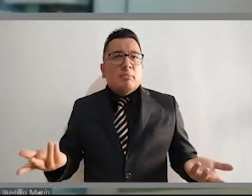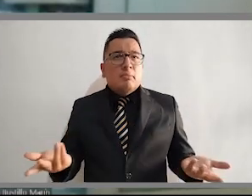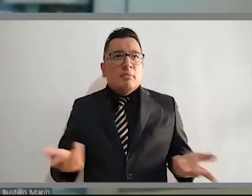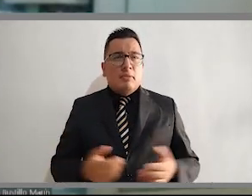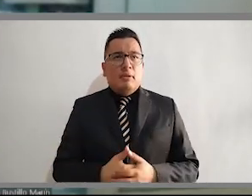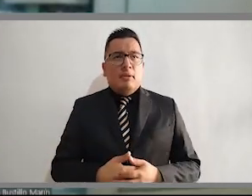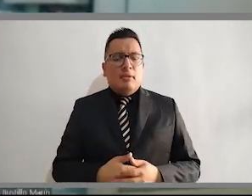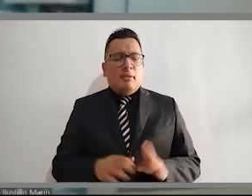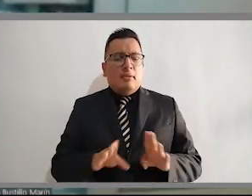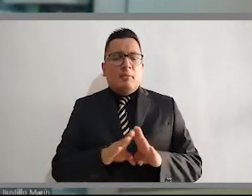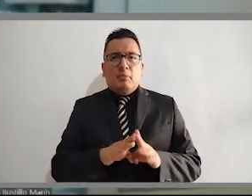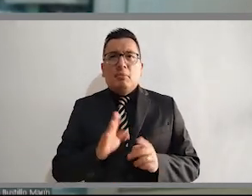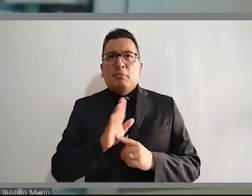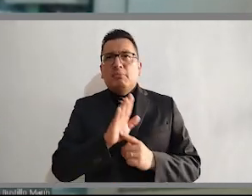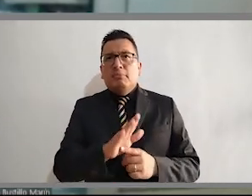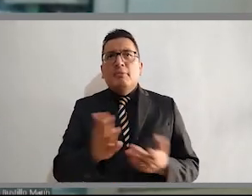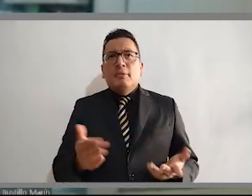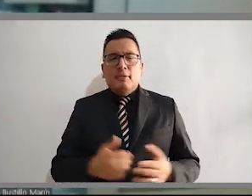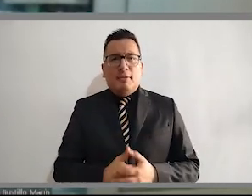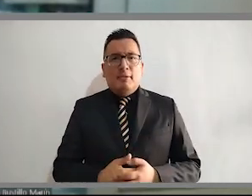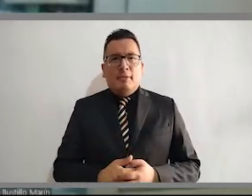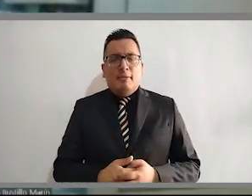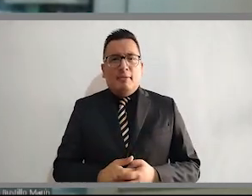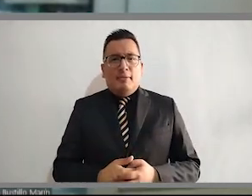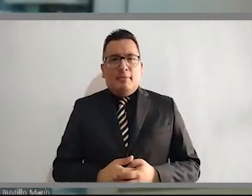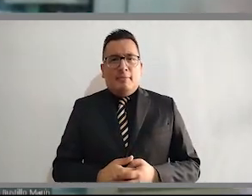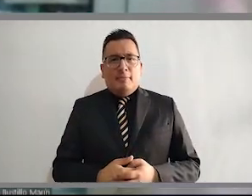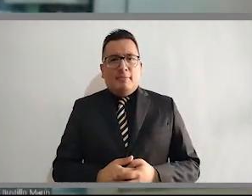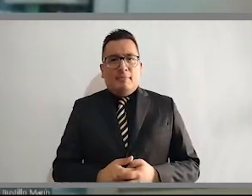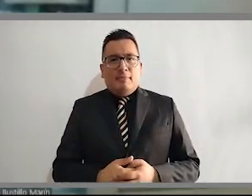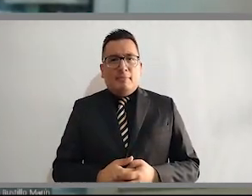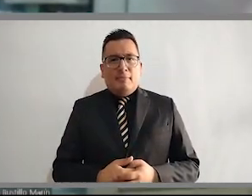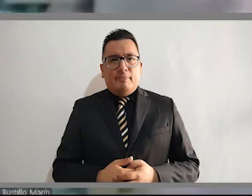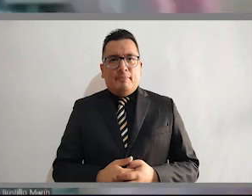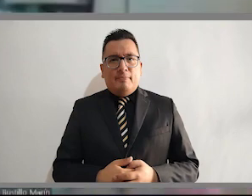van? ¿En dónde se presenta? Entonces también ahí hay